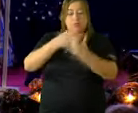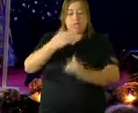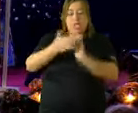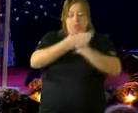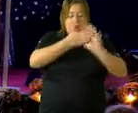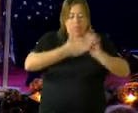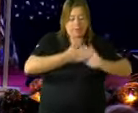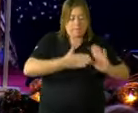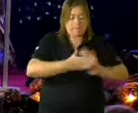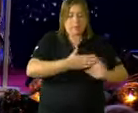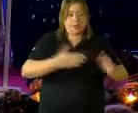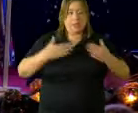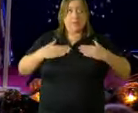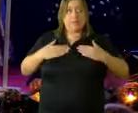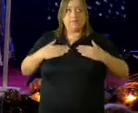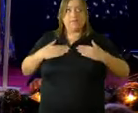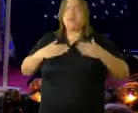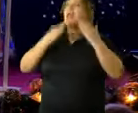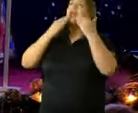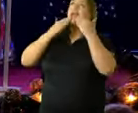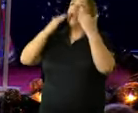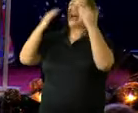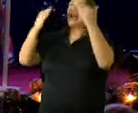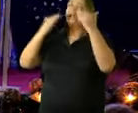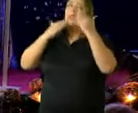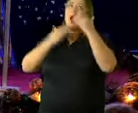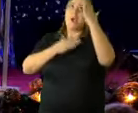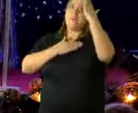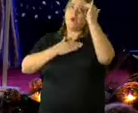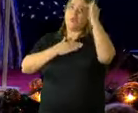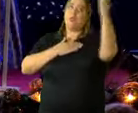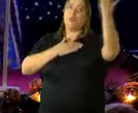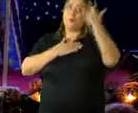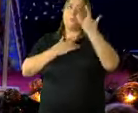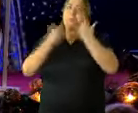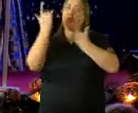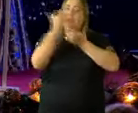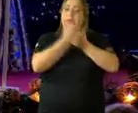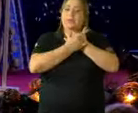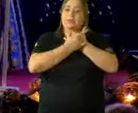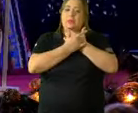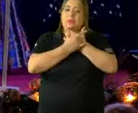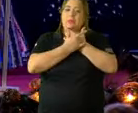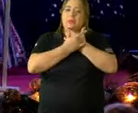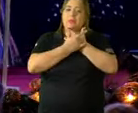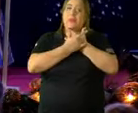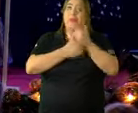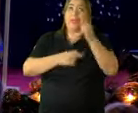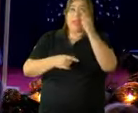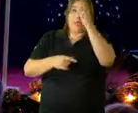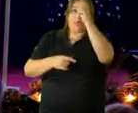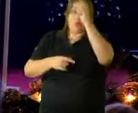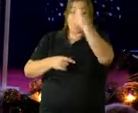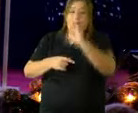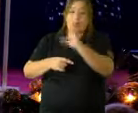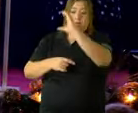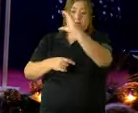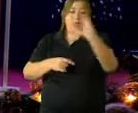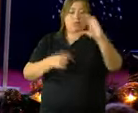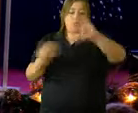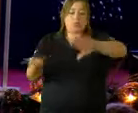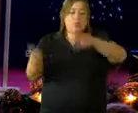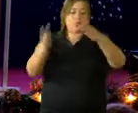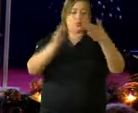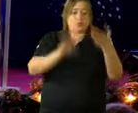sangre. Gracias por amarme tanto y entregar tu vida en la cruz